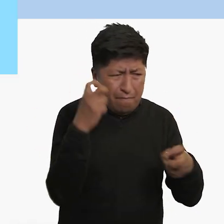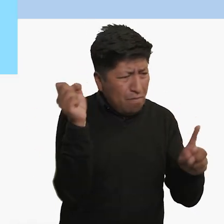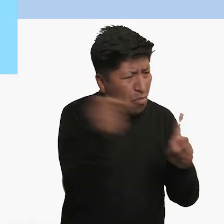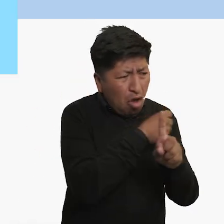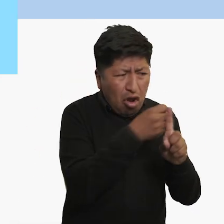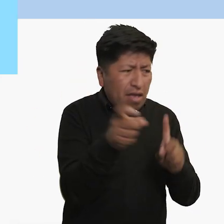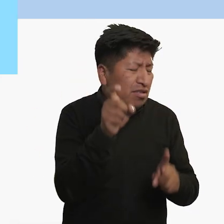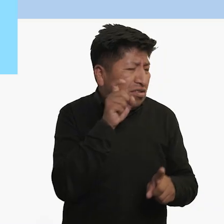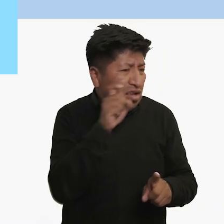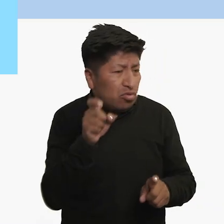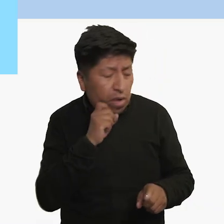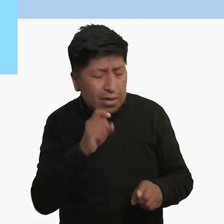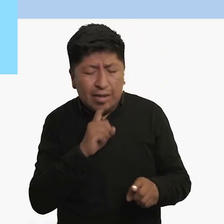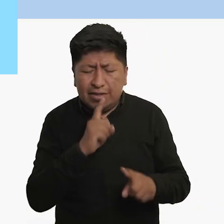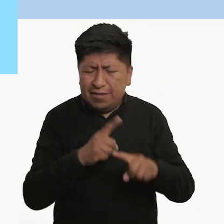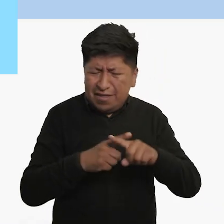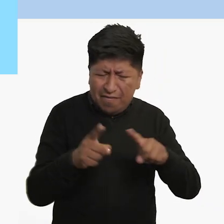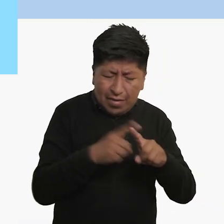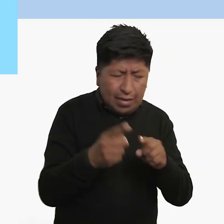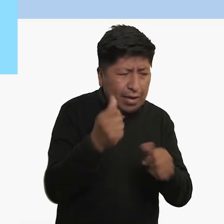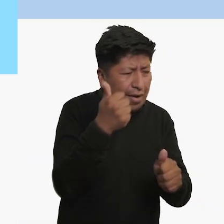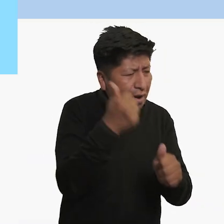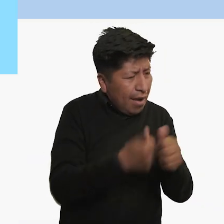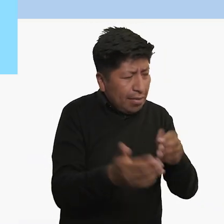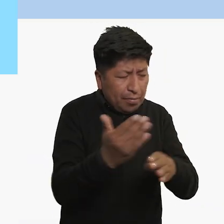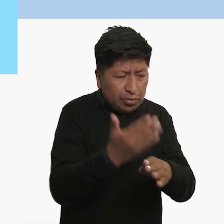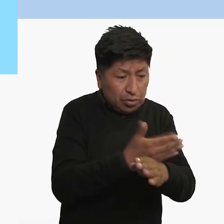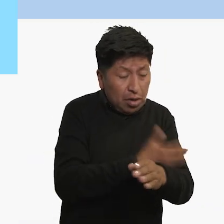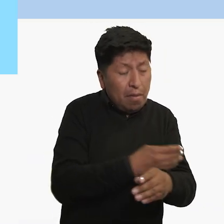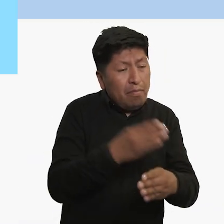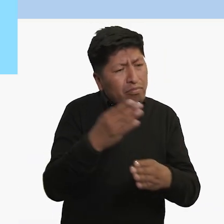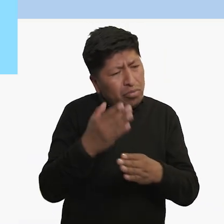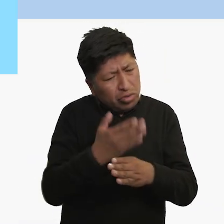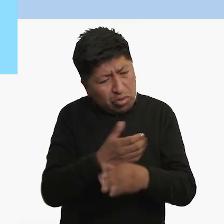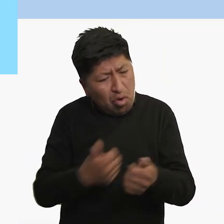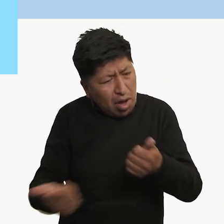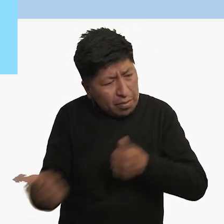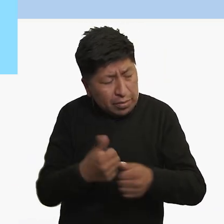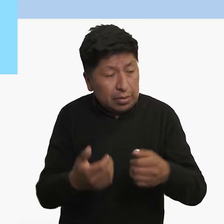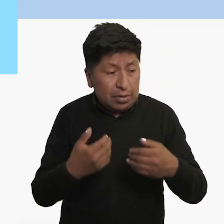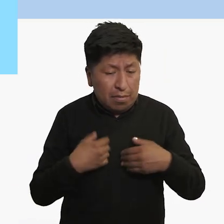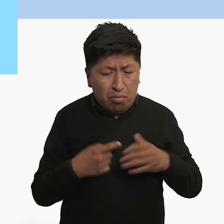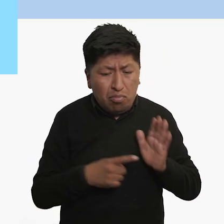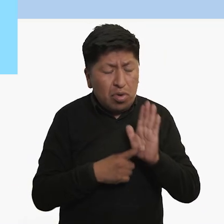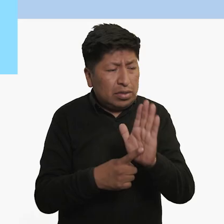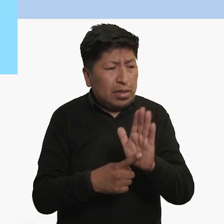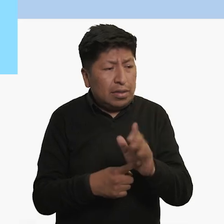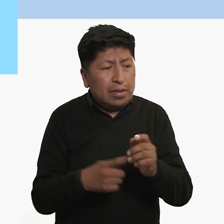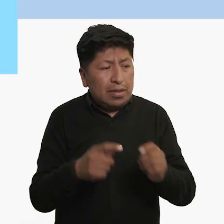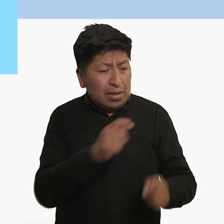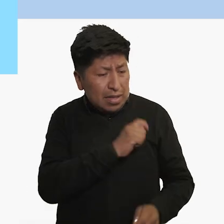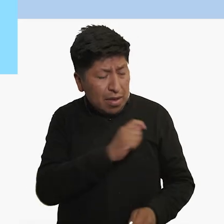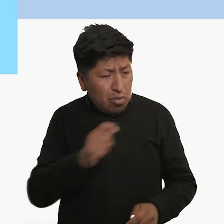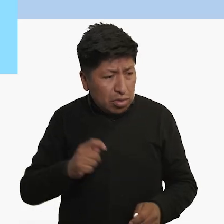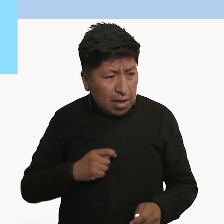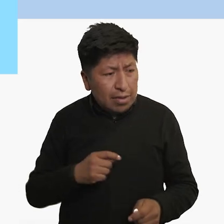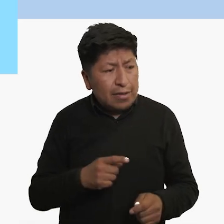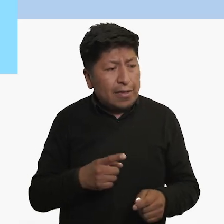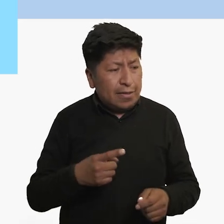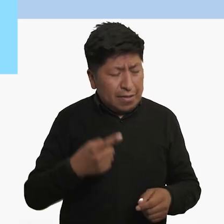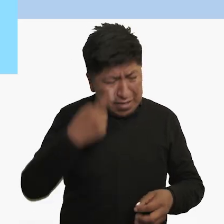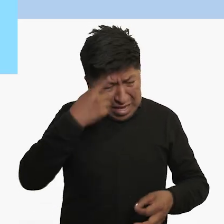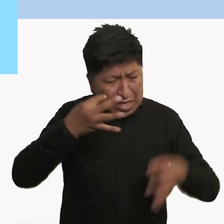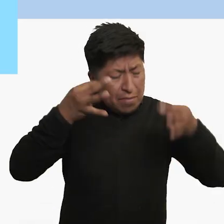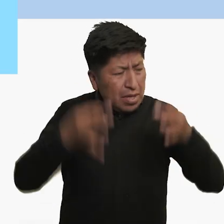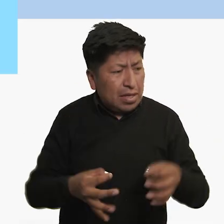violencia sexual es diferente en cada proceso. En el proceso administrativo se aplica el fallo del tribunal disciplinario. En